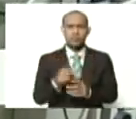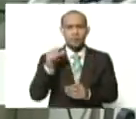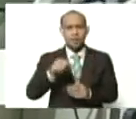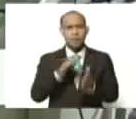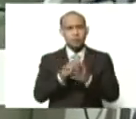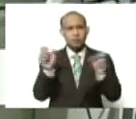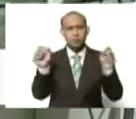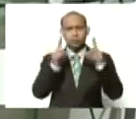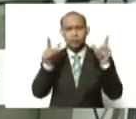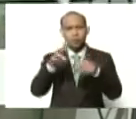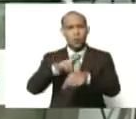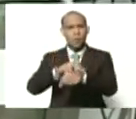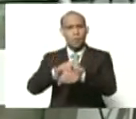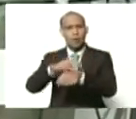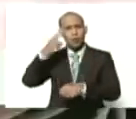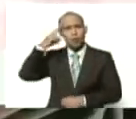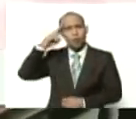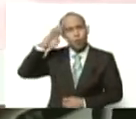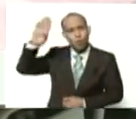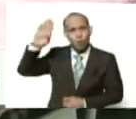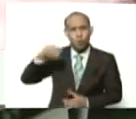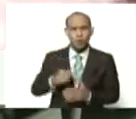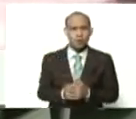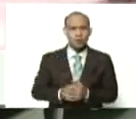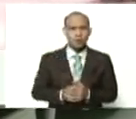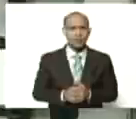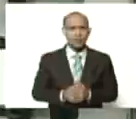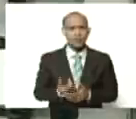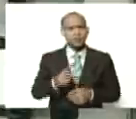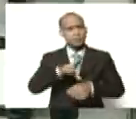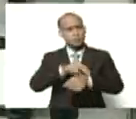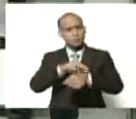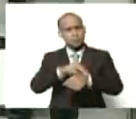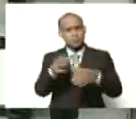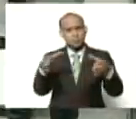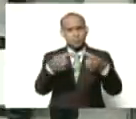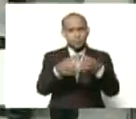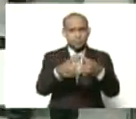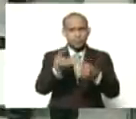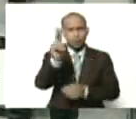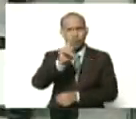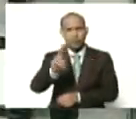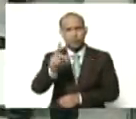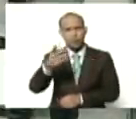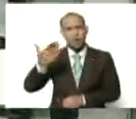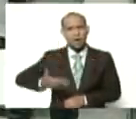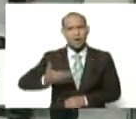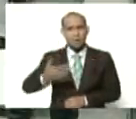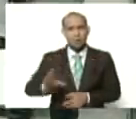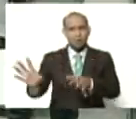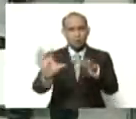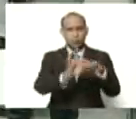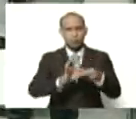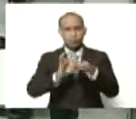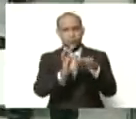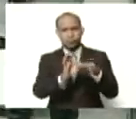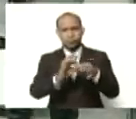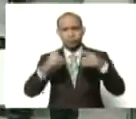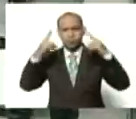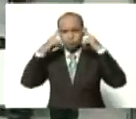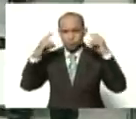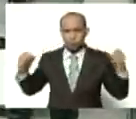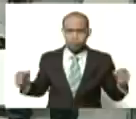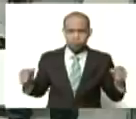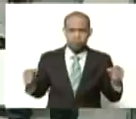de nuestros médicos cubanos, de nuestro personal venezolano, sobre todo por la importancia de la articulación y la preparación de